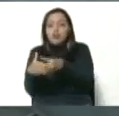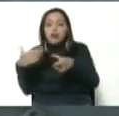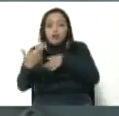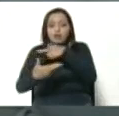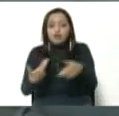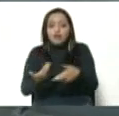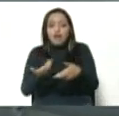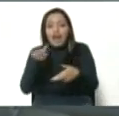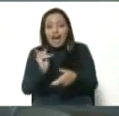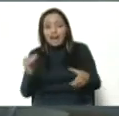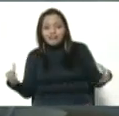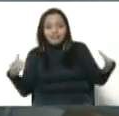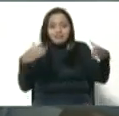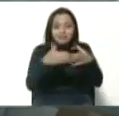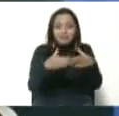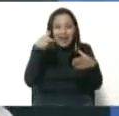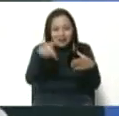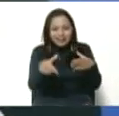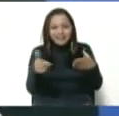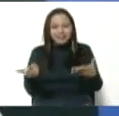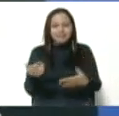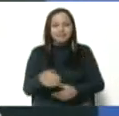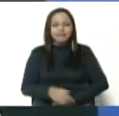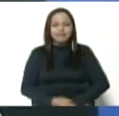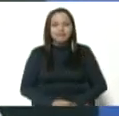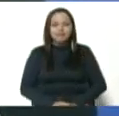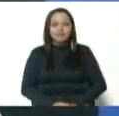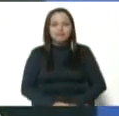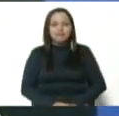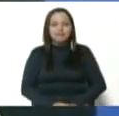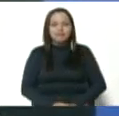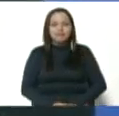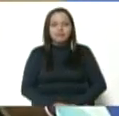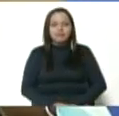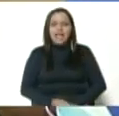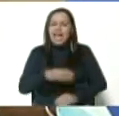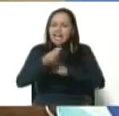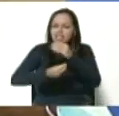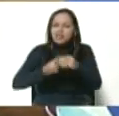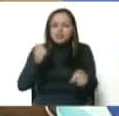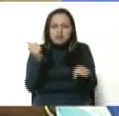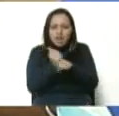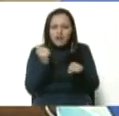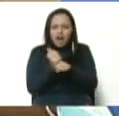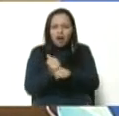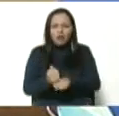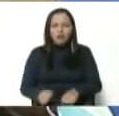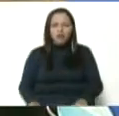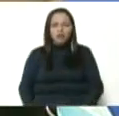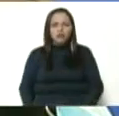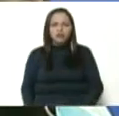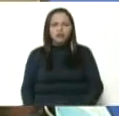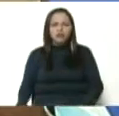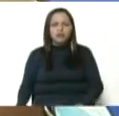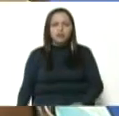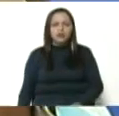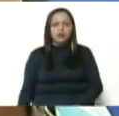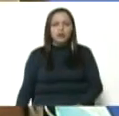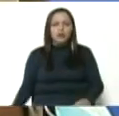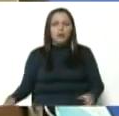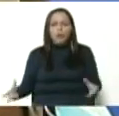revolución venezolana. Y estamos haciendo un trabajo en